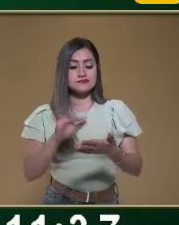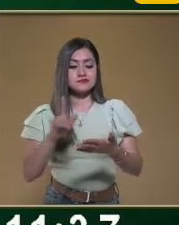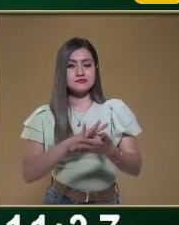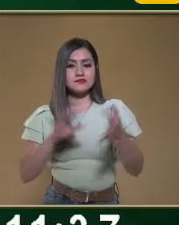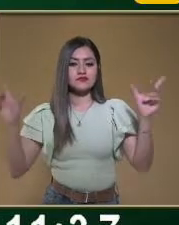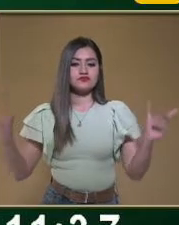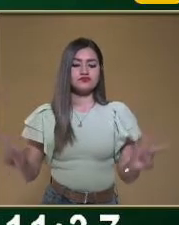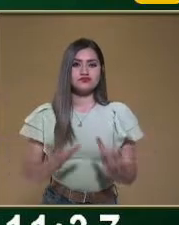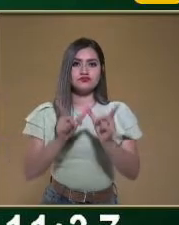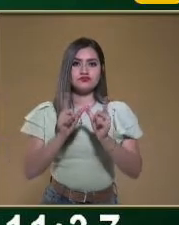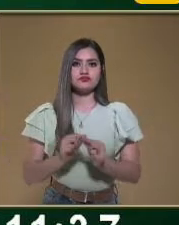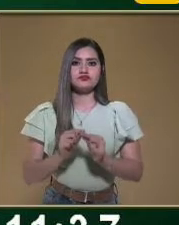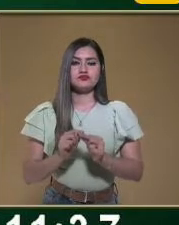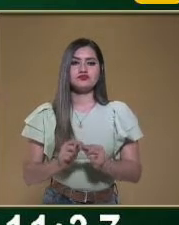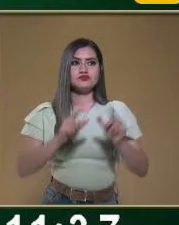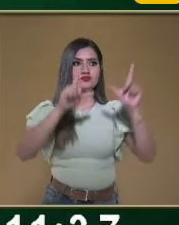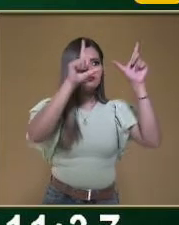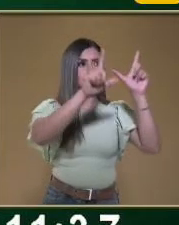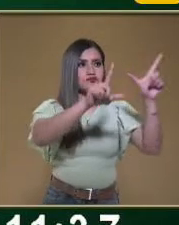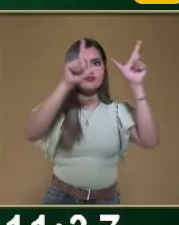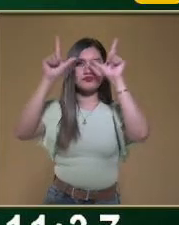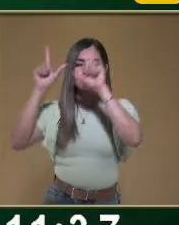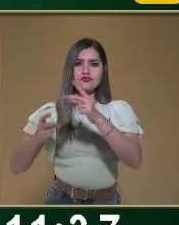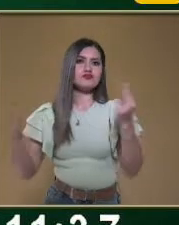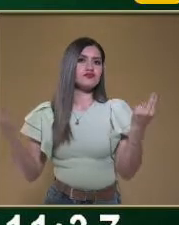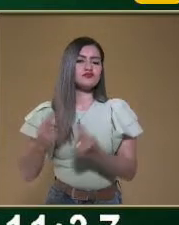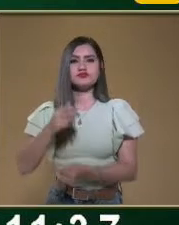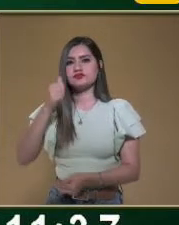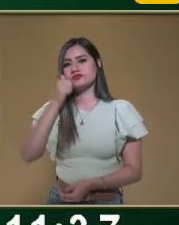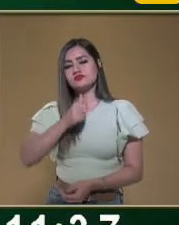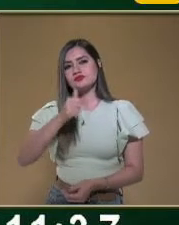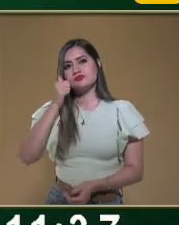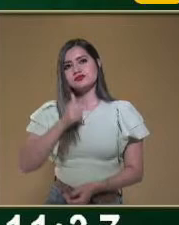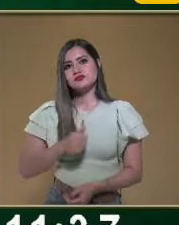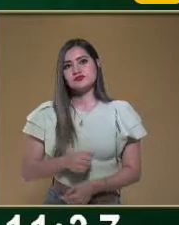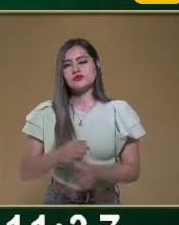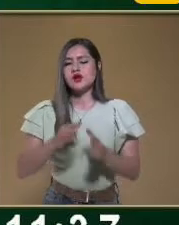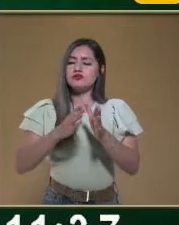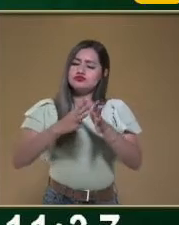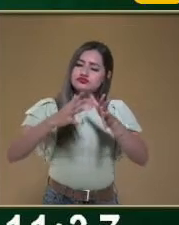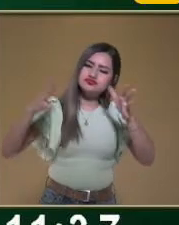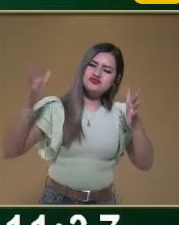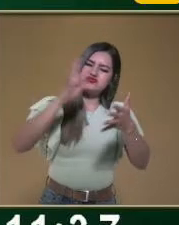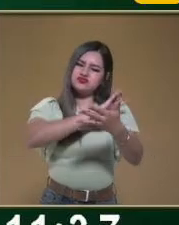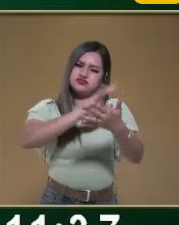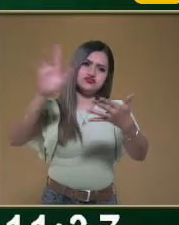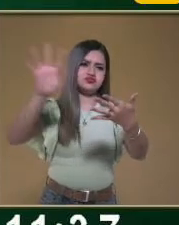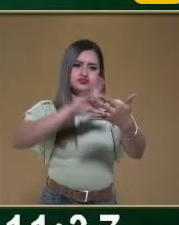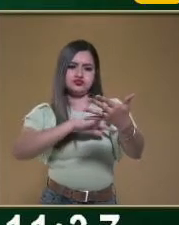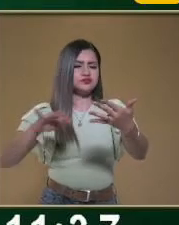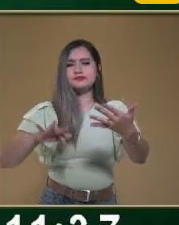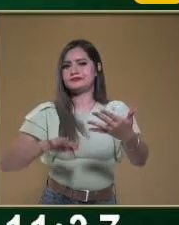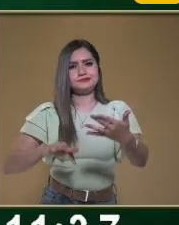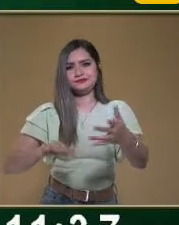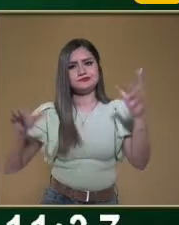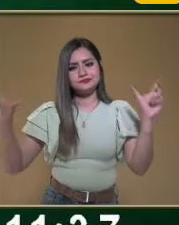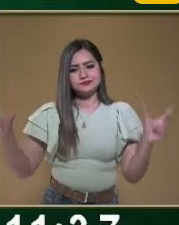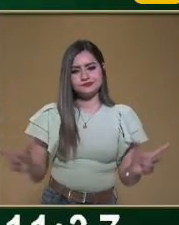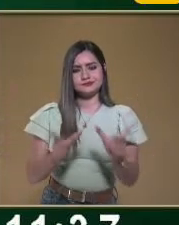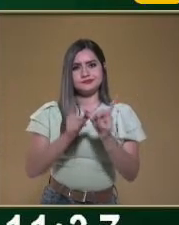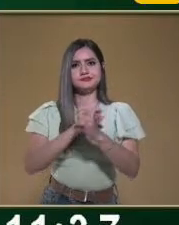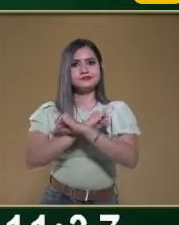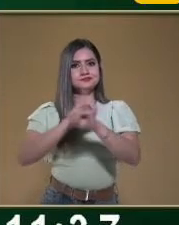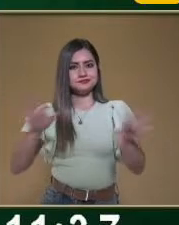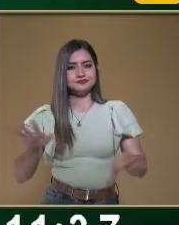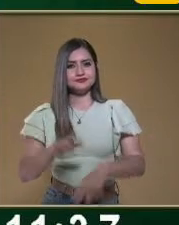que en un cartel el texto debe ser corto, ¿sí? No debe ser extenso, solamente debe ser corto y en ese